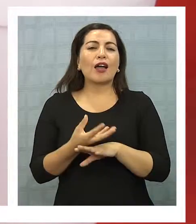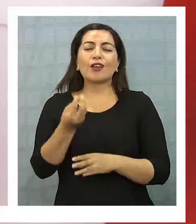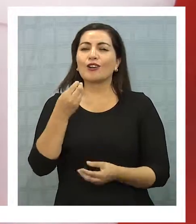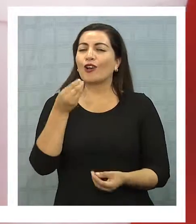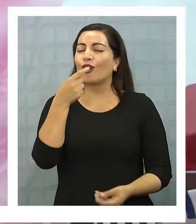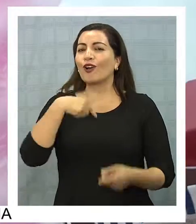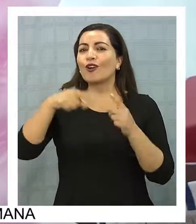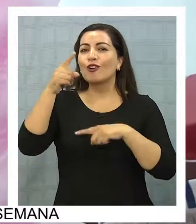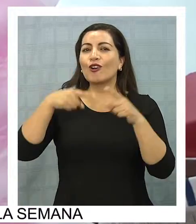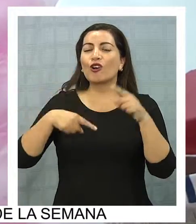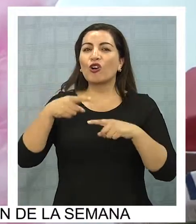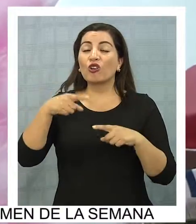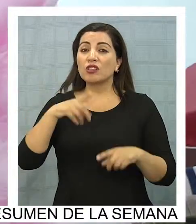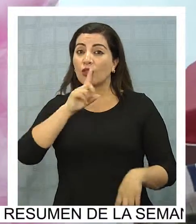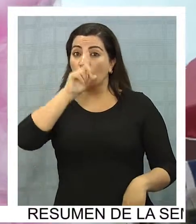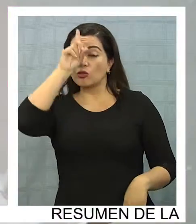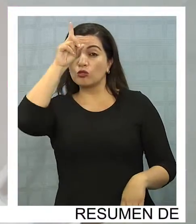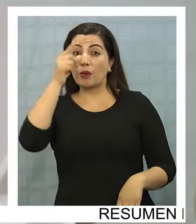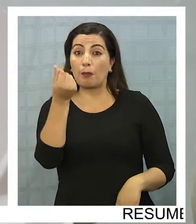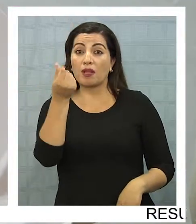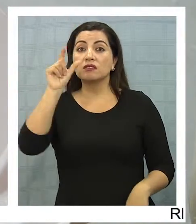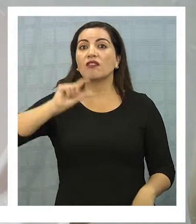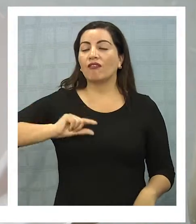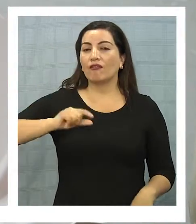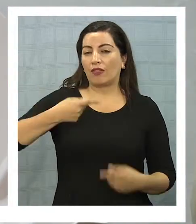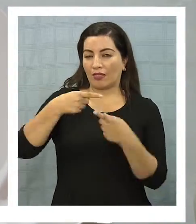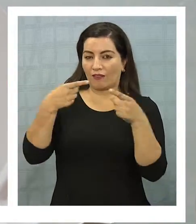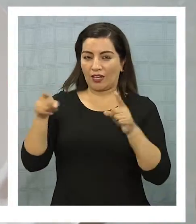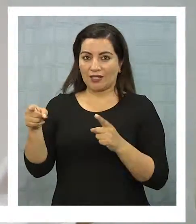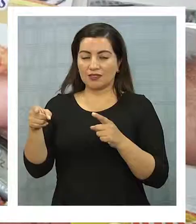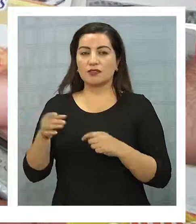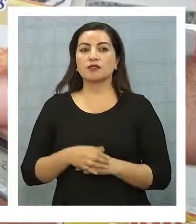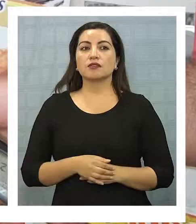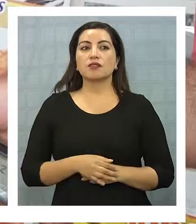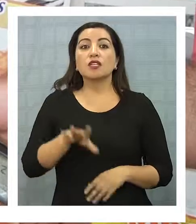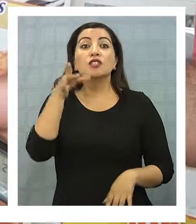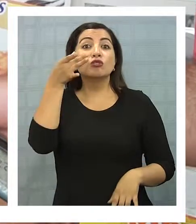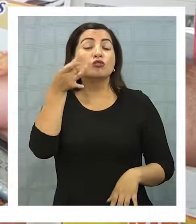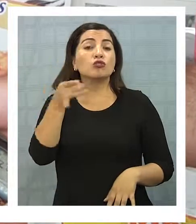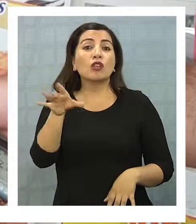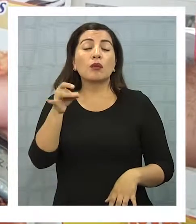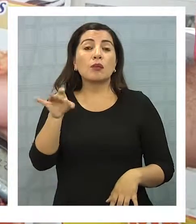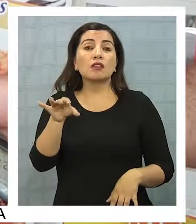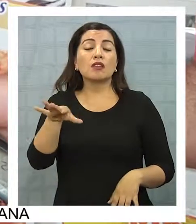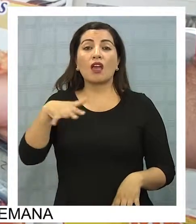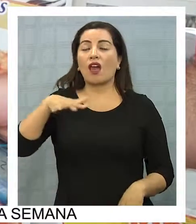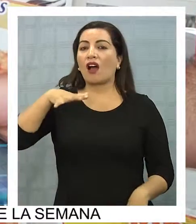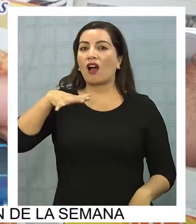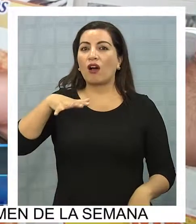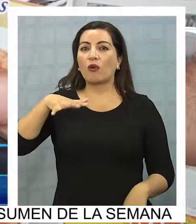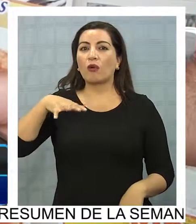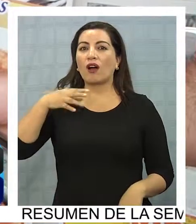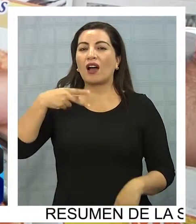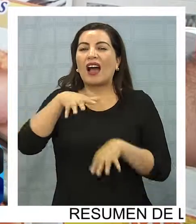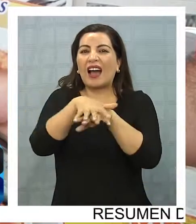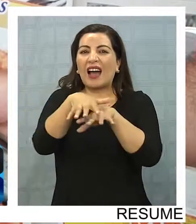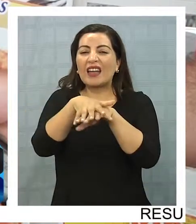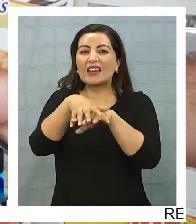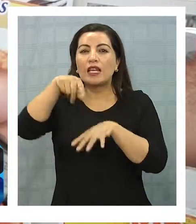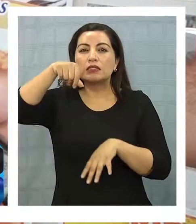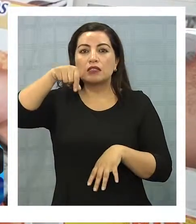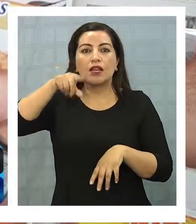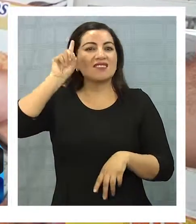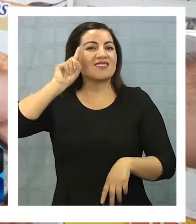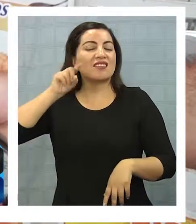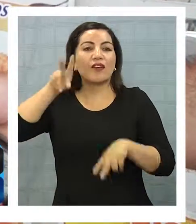típicos y otros no tanto a bajo precio son varias Pero solamente agua, harina y un poco de sal, nada más y hay que saber hacerlo, sí,